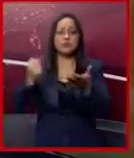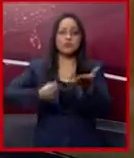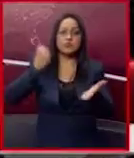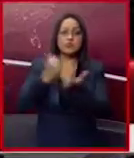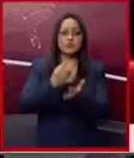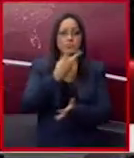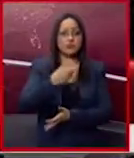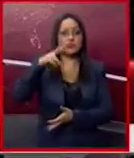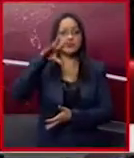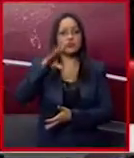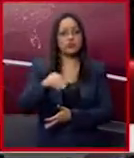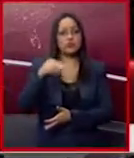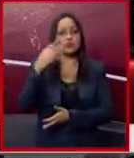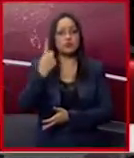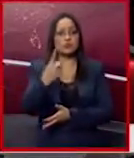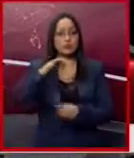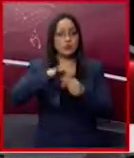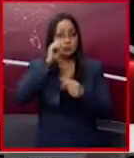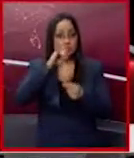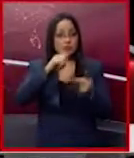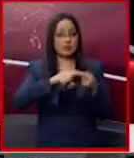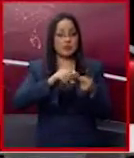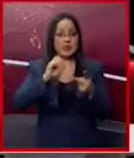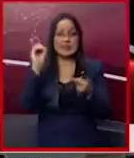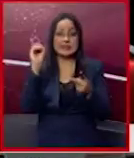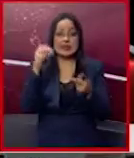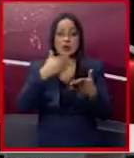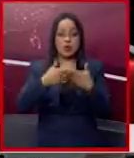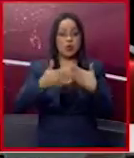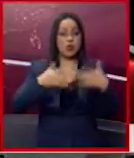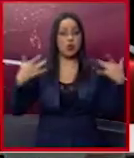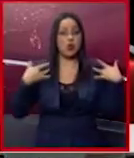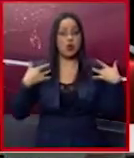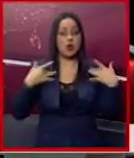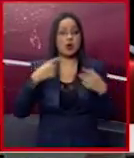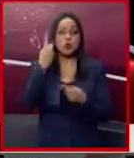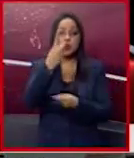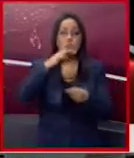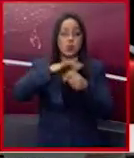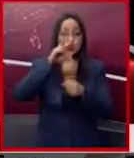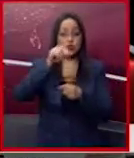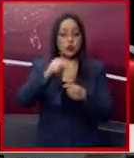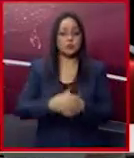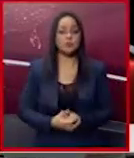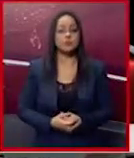aprobado con 291 votos en pro, ninguna abstención y tan solo uno en contra.